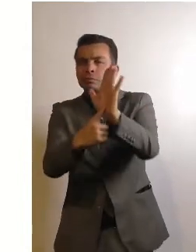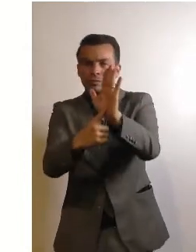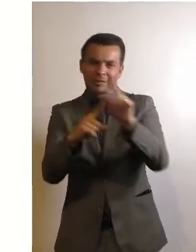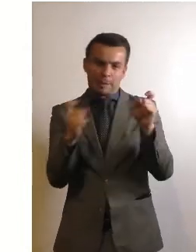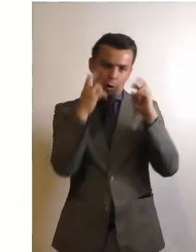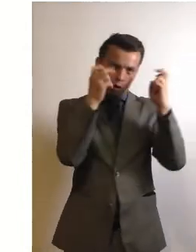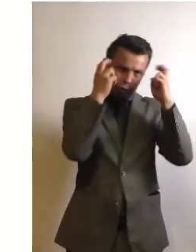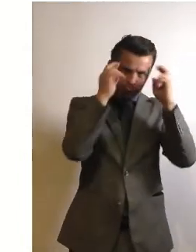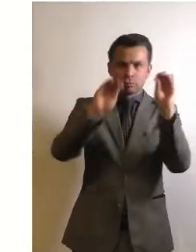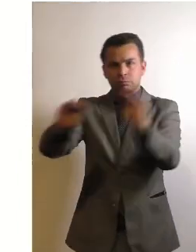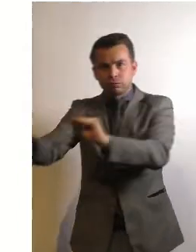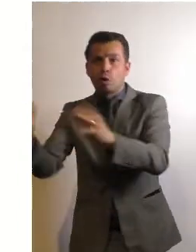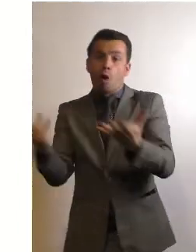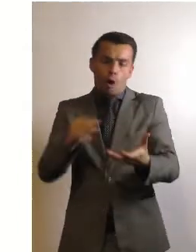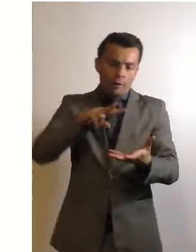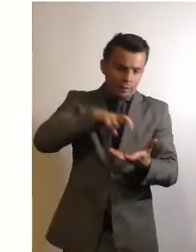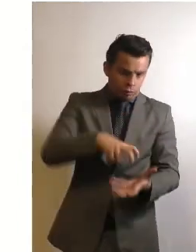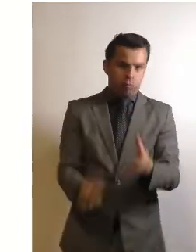transferencia,